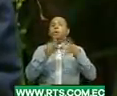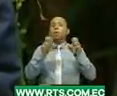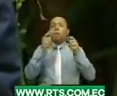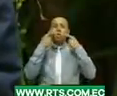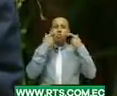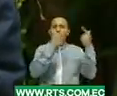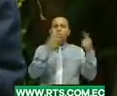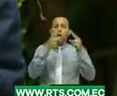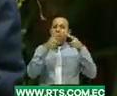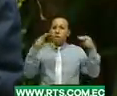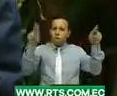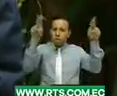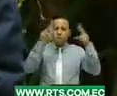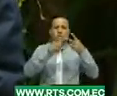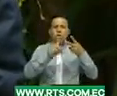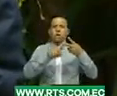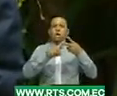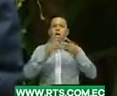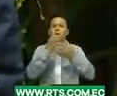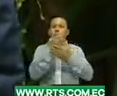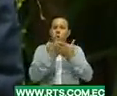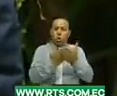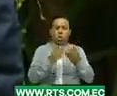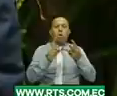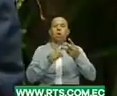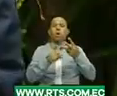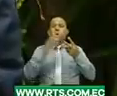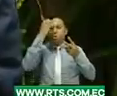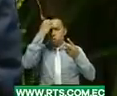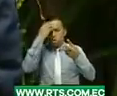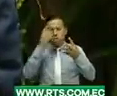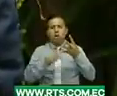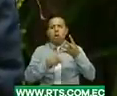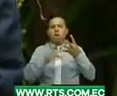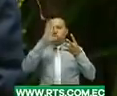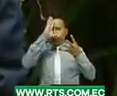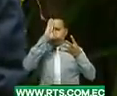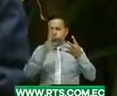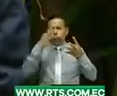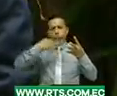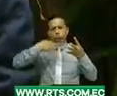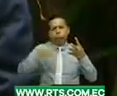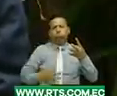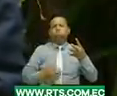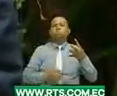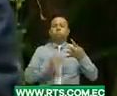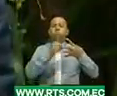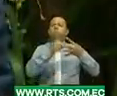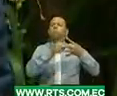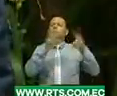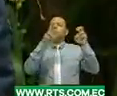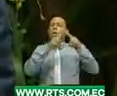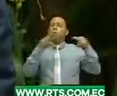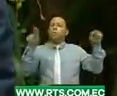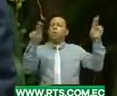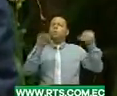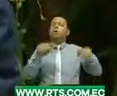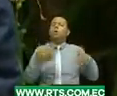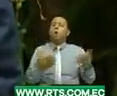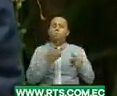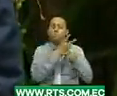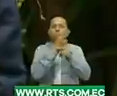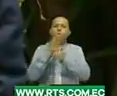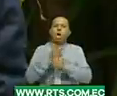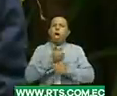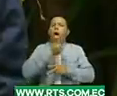la economía, la educativa y la ética. En la ecológica, vamos a proteger las fuentes de agua,